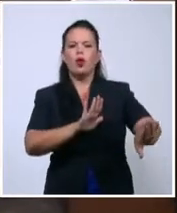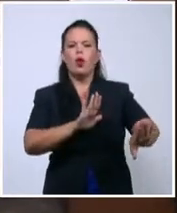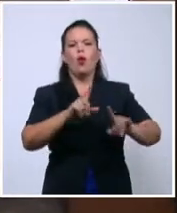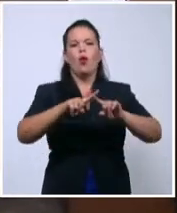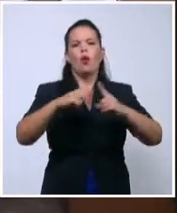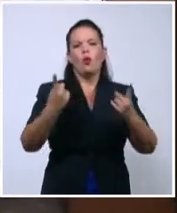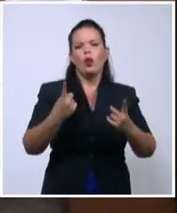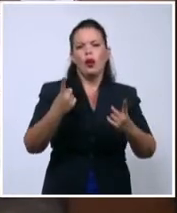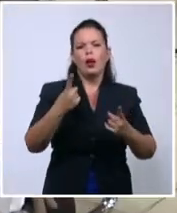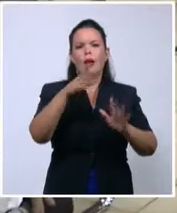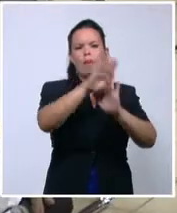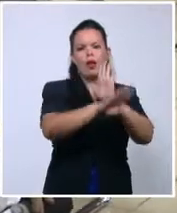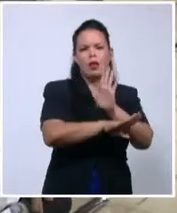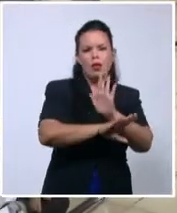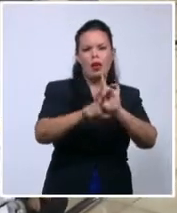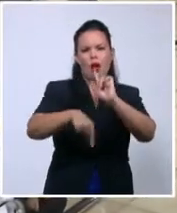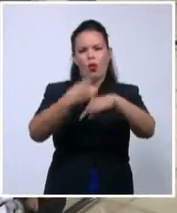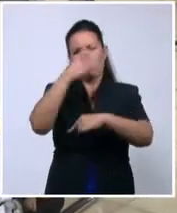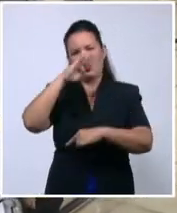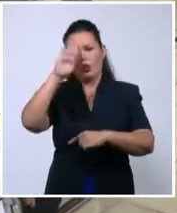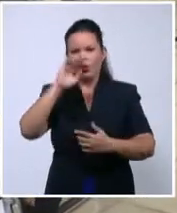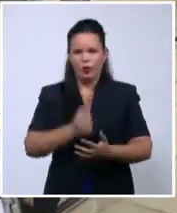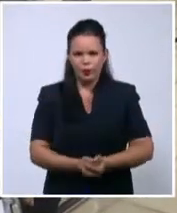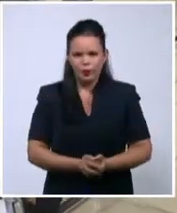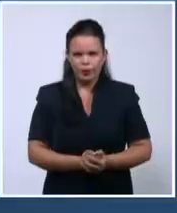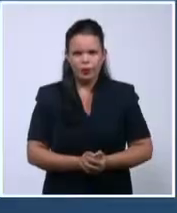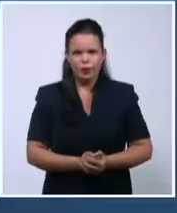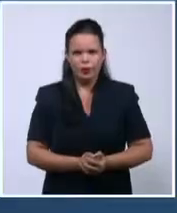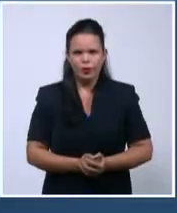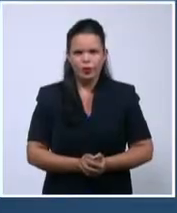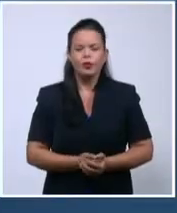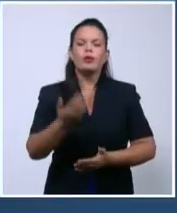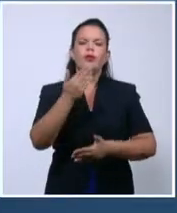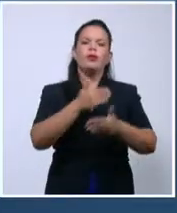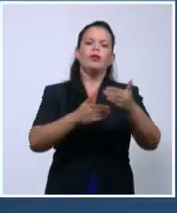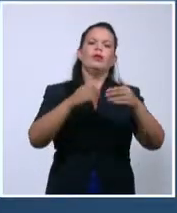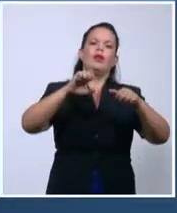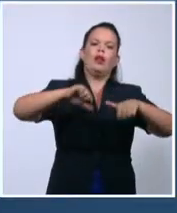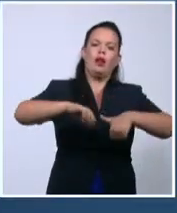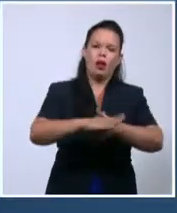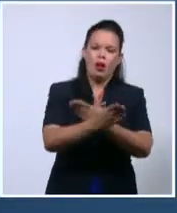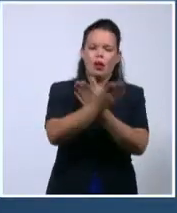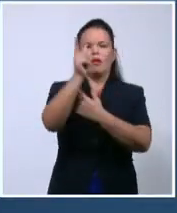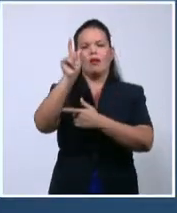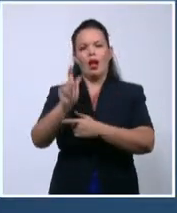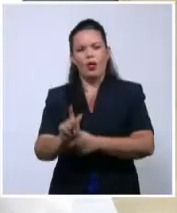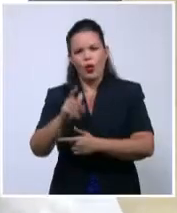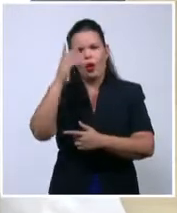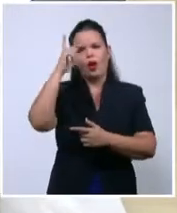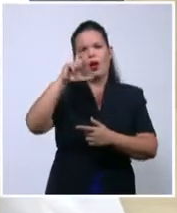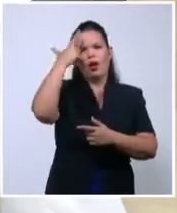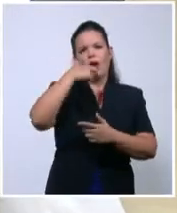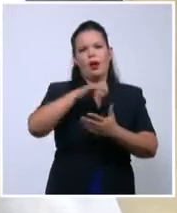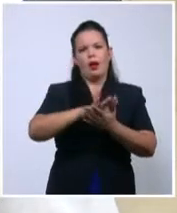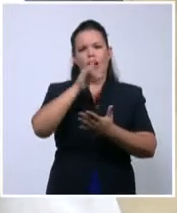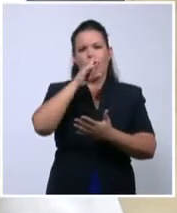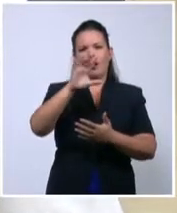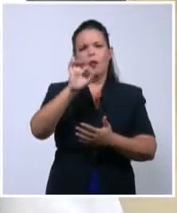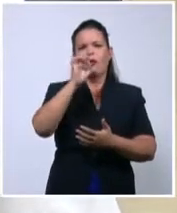coercitivas unilaterales. Por su parte, la embajadora de Camboya, Van Borón, repasó los principales hitos de